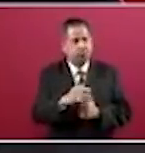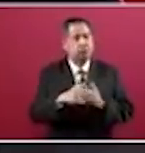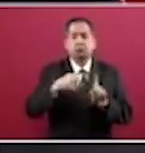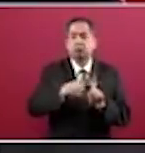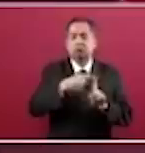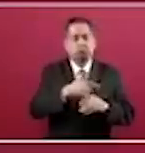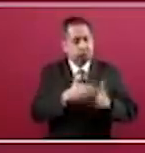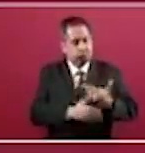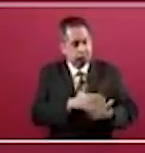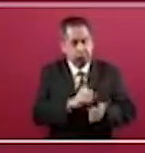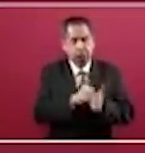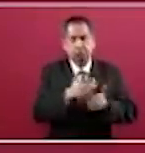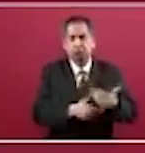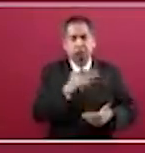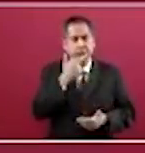progresista.